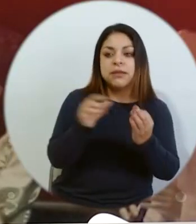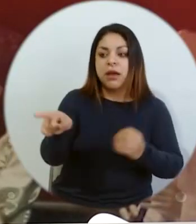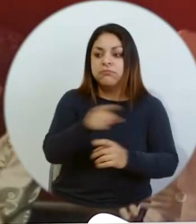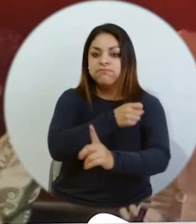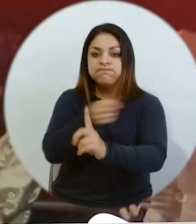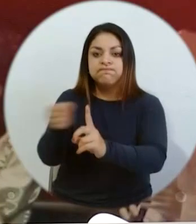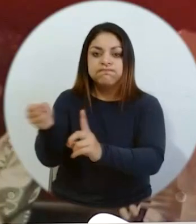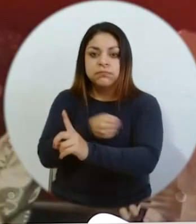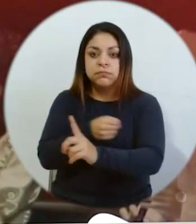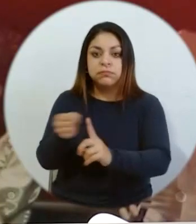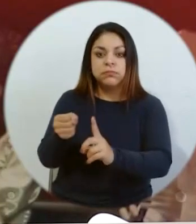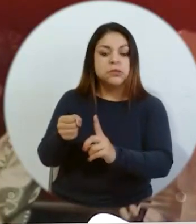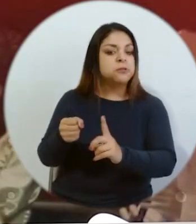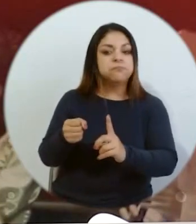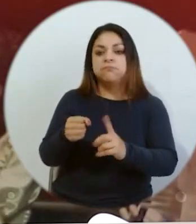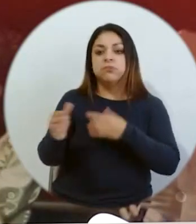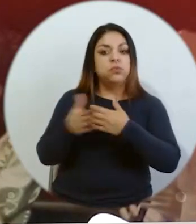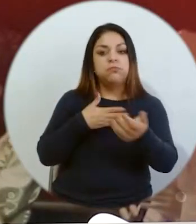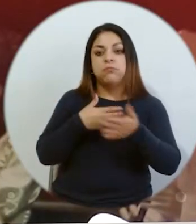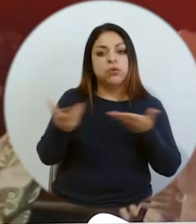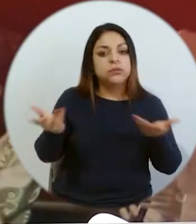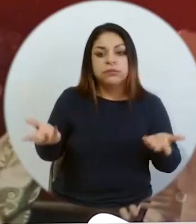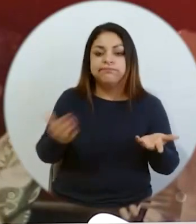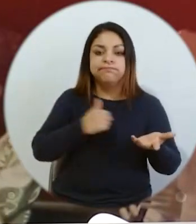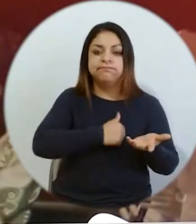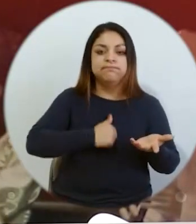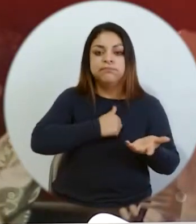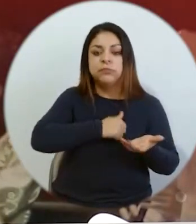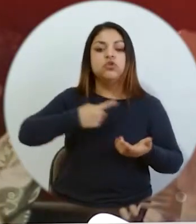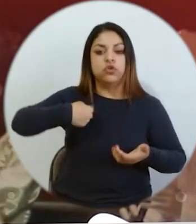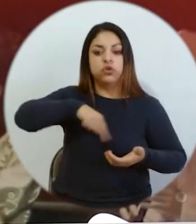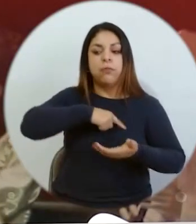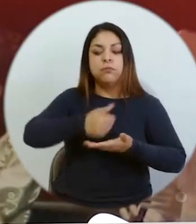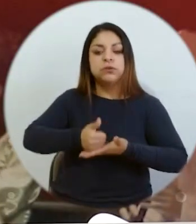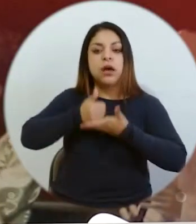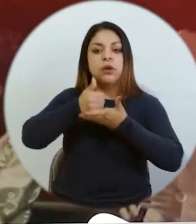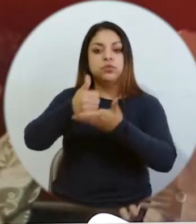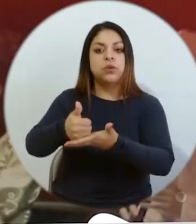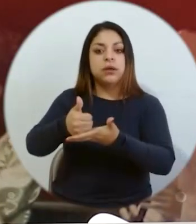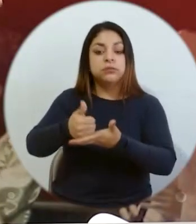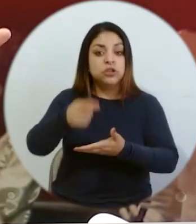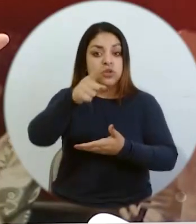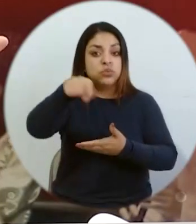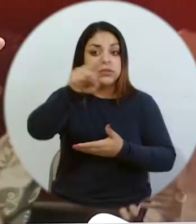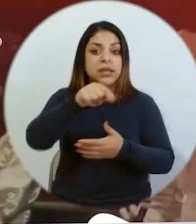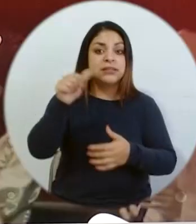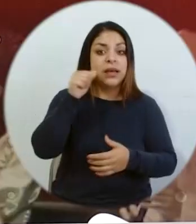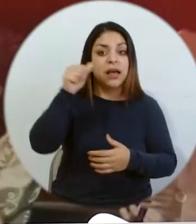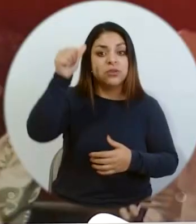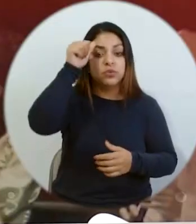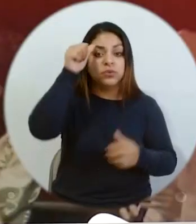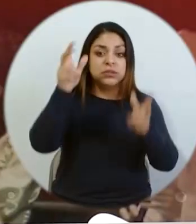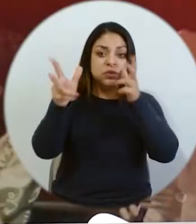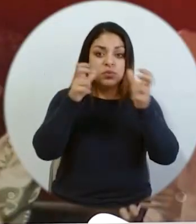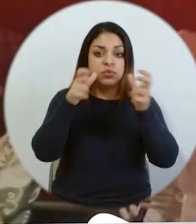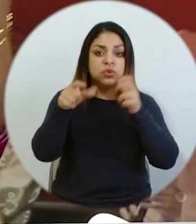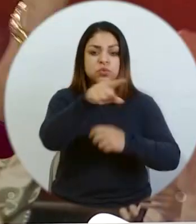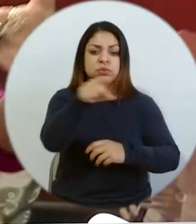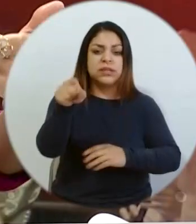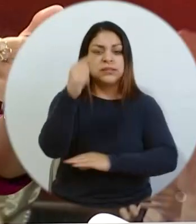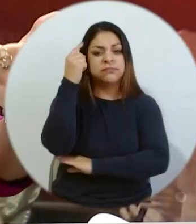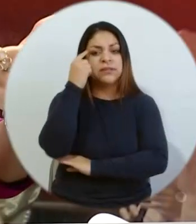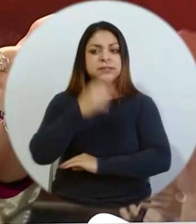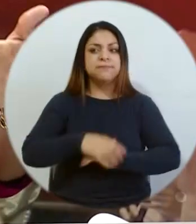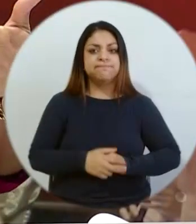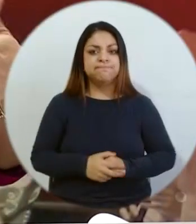seamos valientes mañana, es hoy. Y muchos de los adultos que escuchan y ven este programa seguro deben